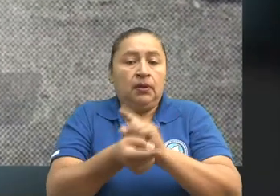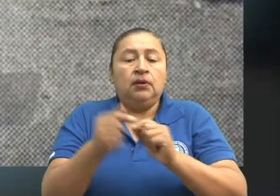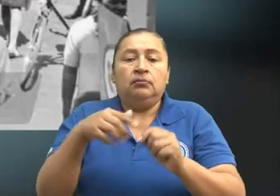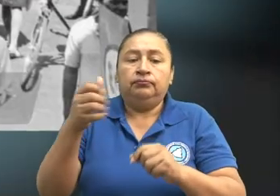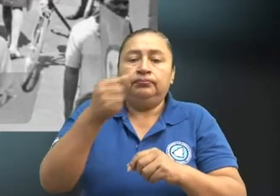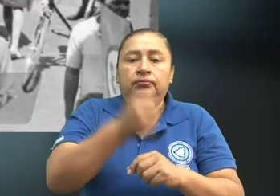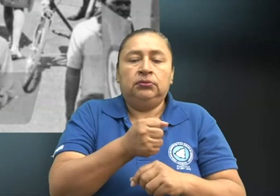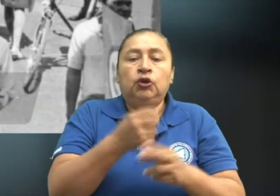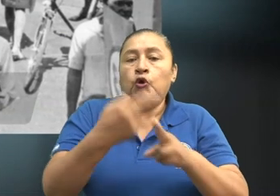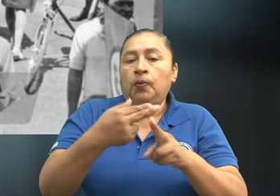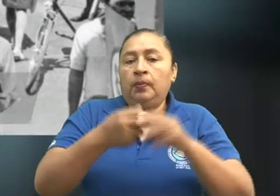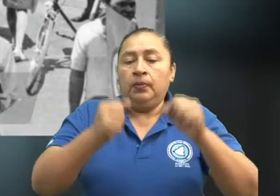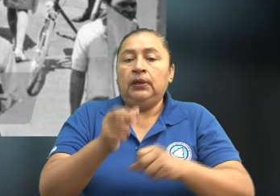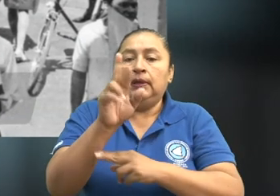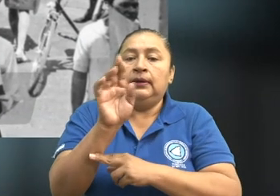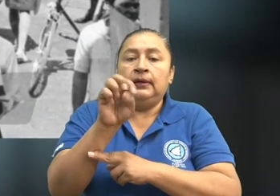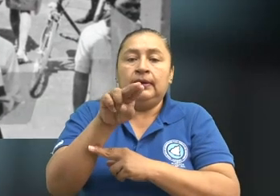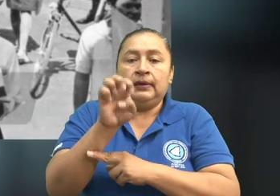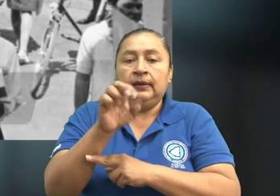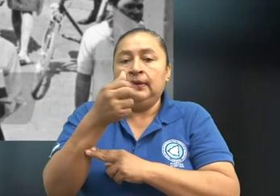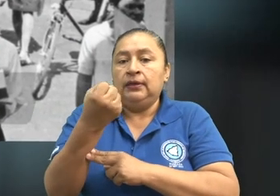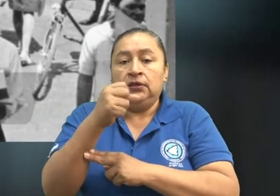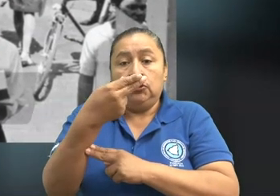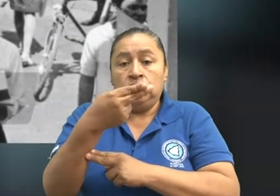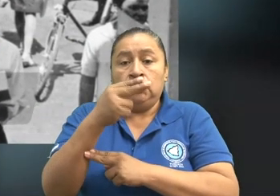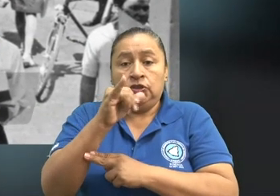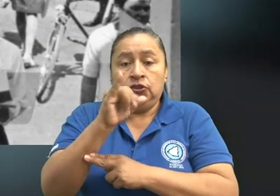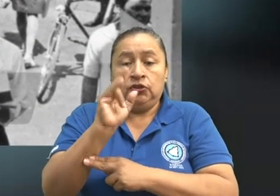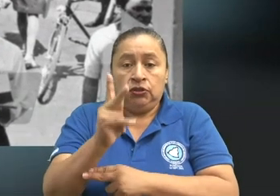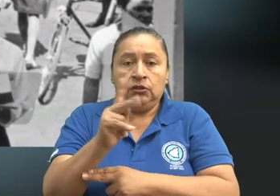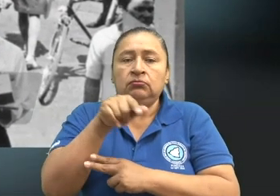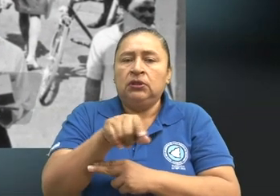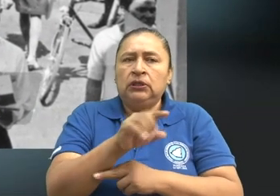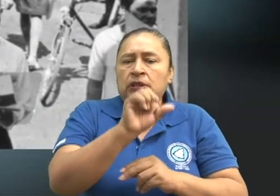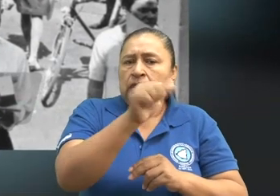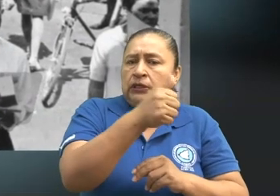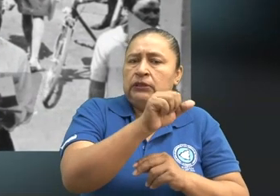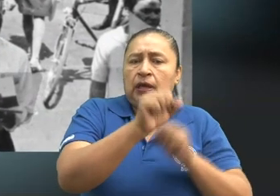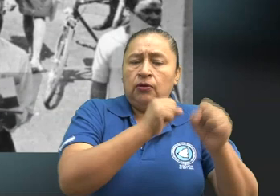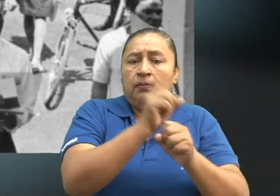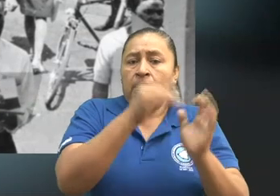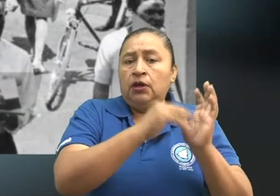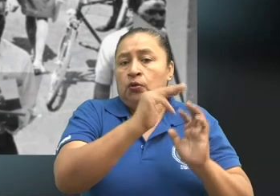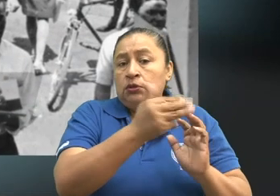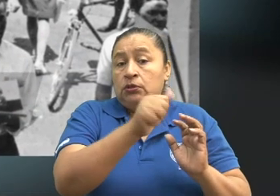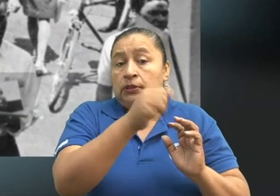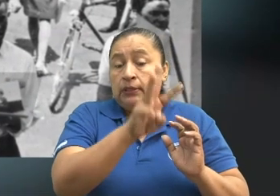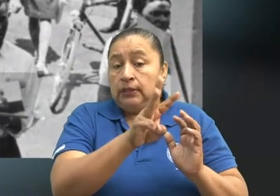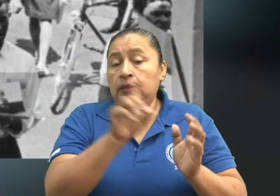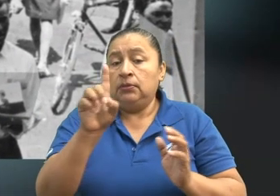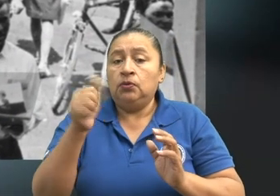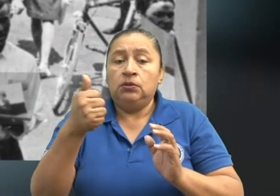pone a René Chit al frente de la presidencia. René Chit tuvo del 63 al 66, pero murió antes de terminar su